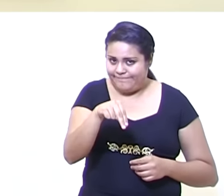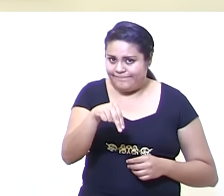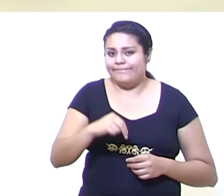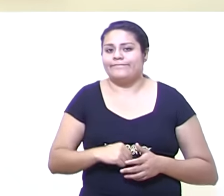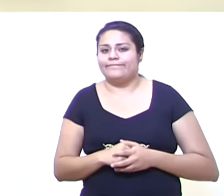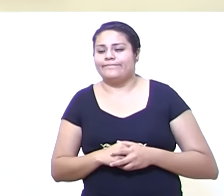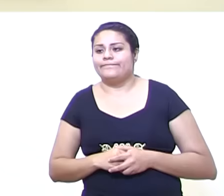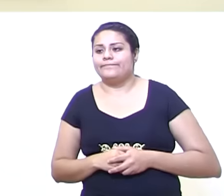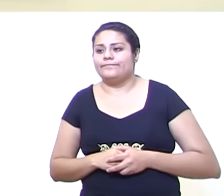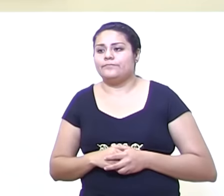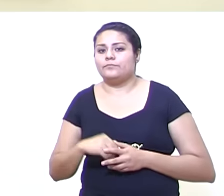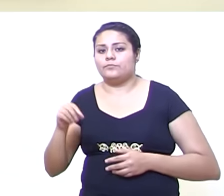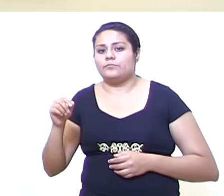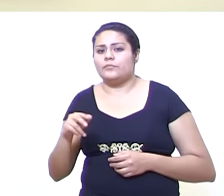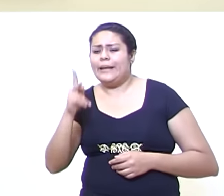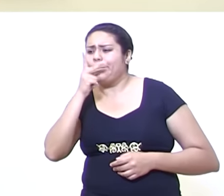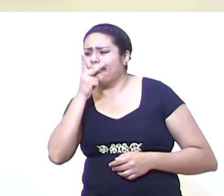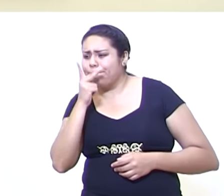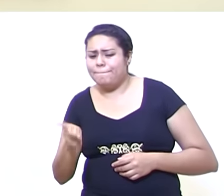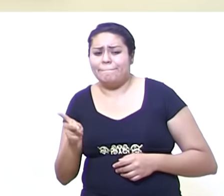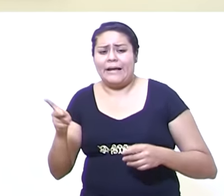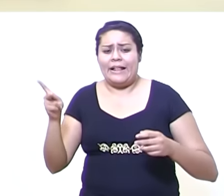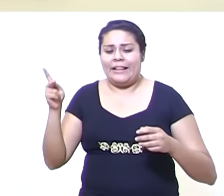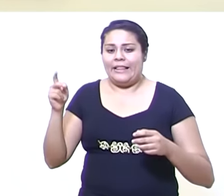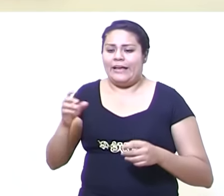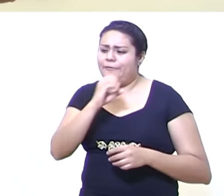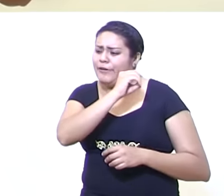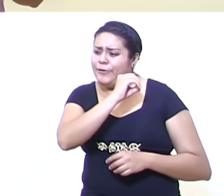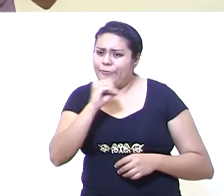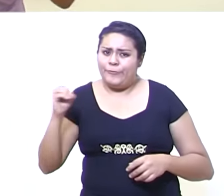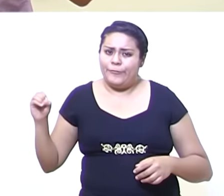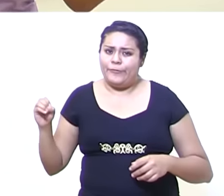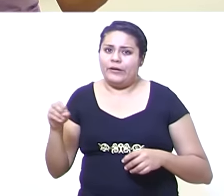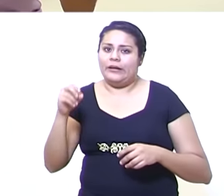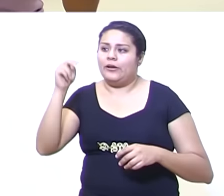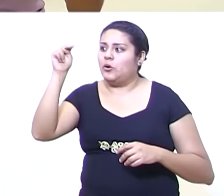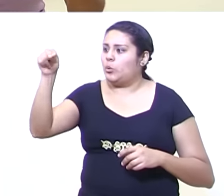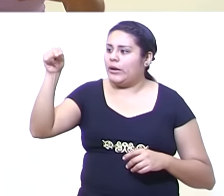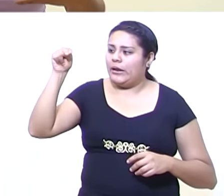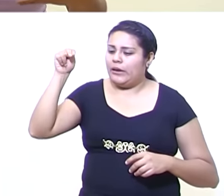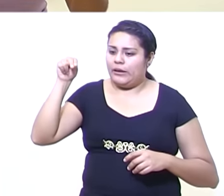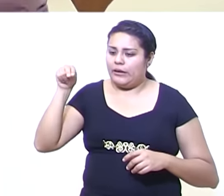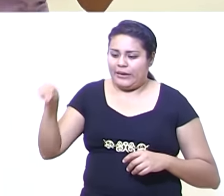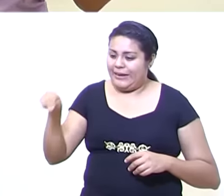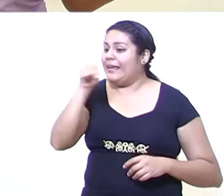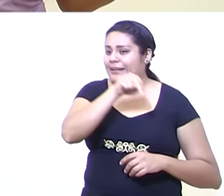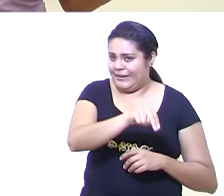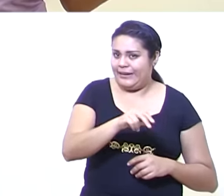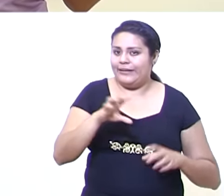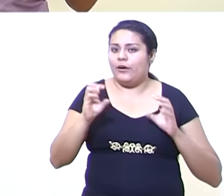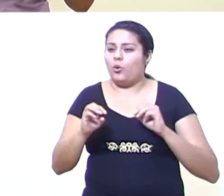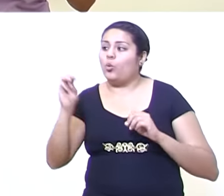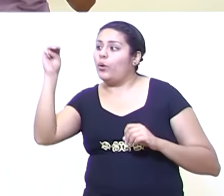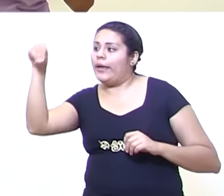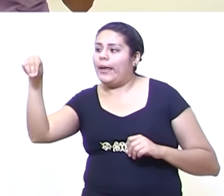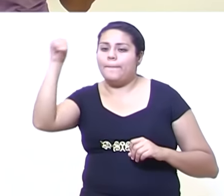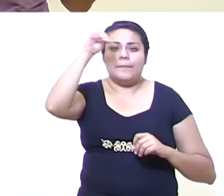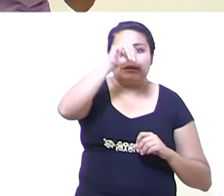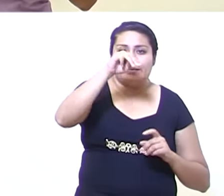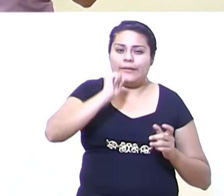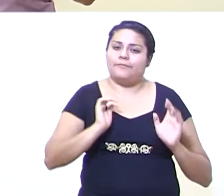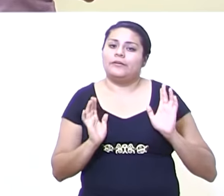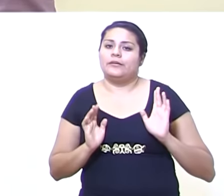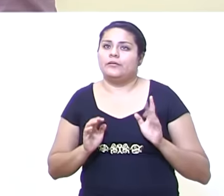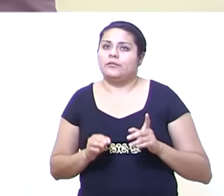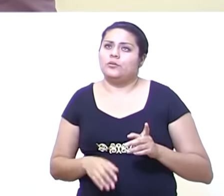Así podemos ir construyendo algunos otros textos que concuerden con la lectura de había una